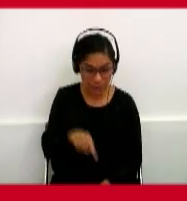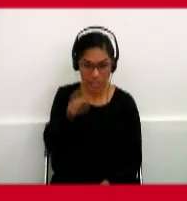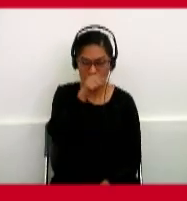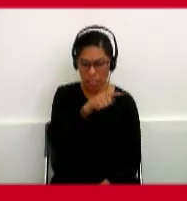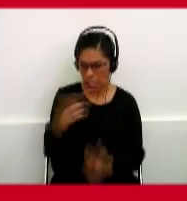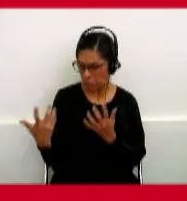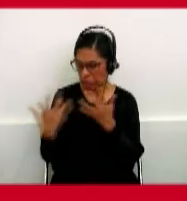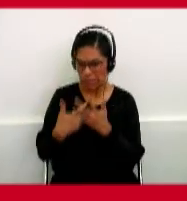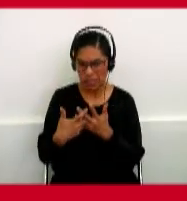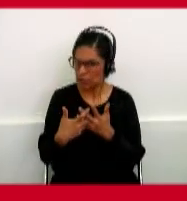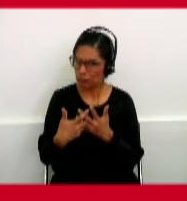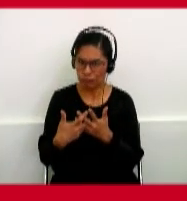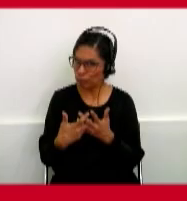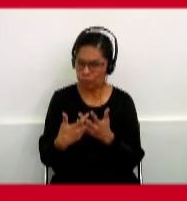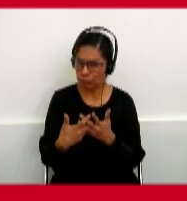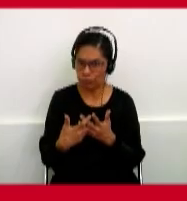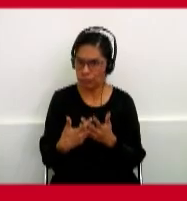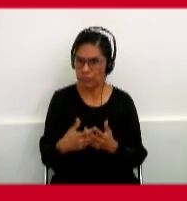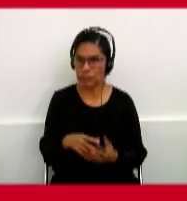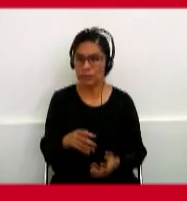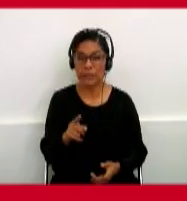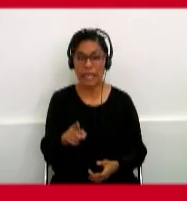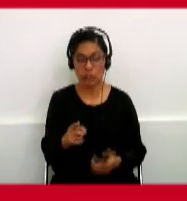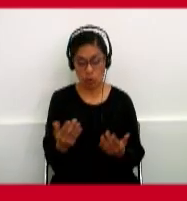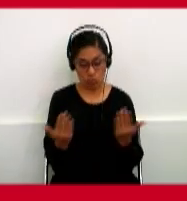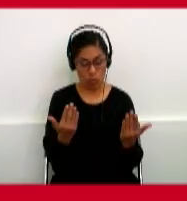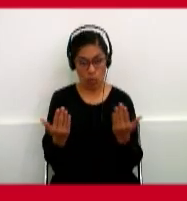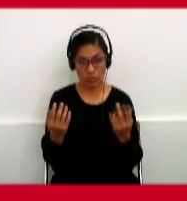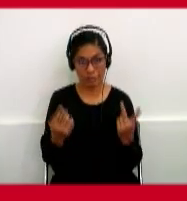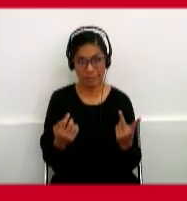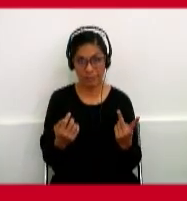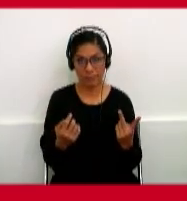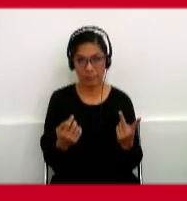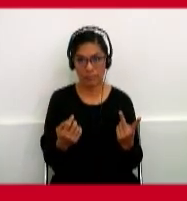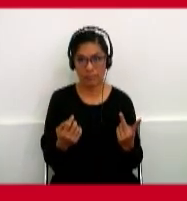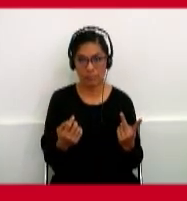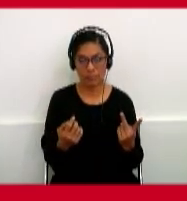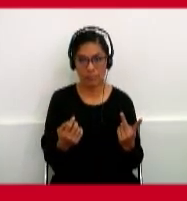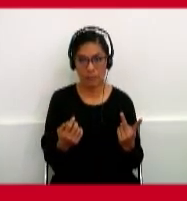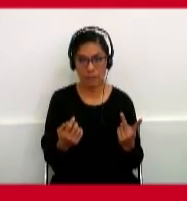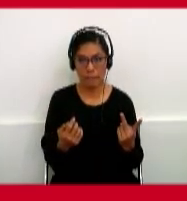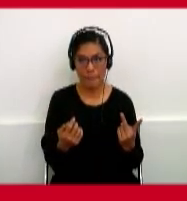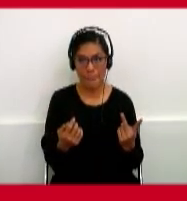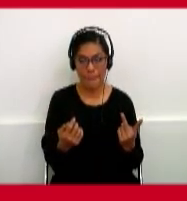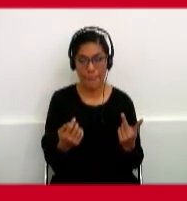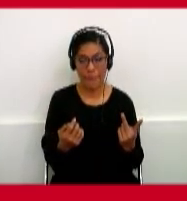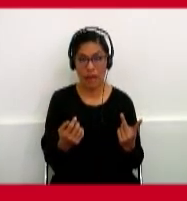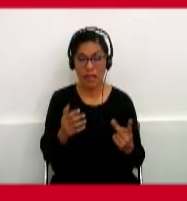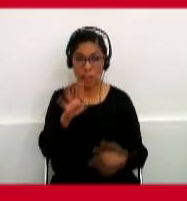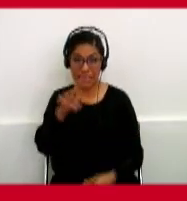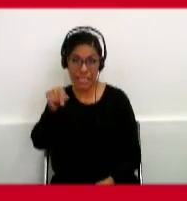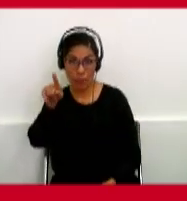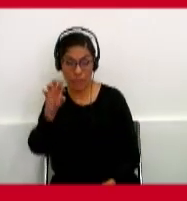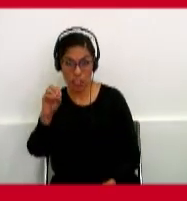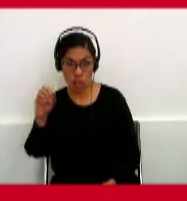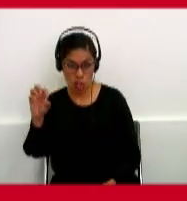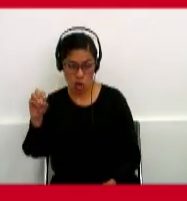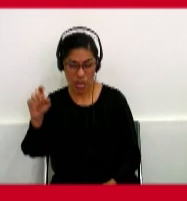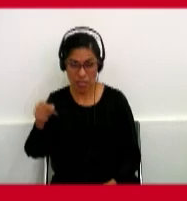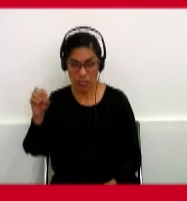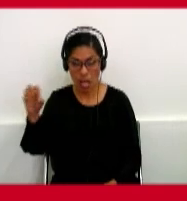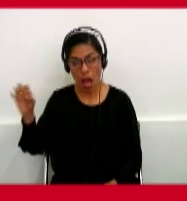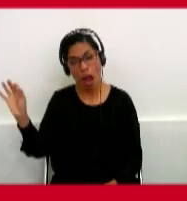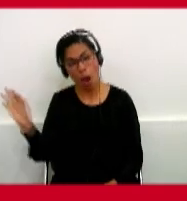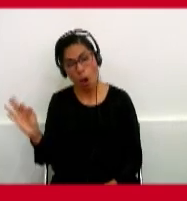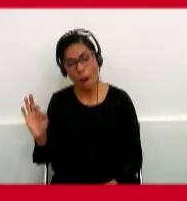mucho. Y esto se da para los dos casos, ¿no? Para el caso donde he hecho con 5 millones de elementos y para lo que he hecho con medio